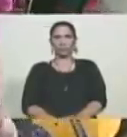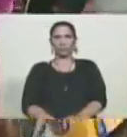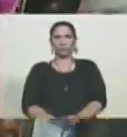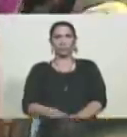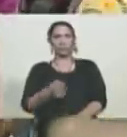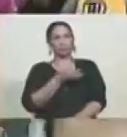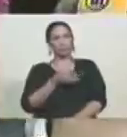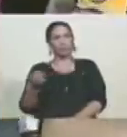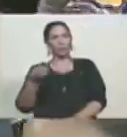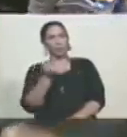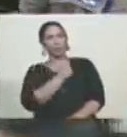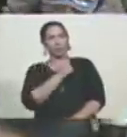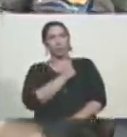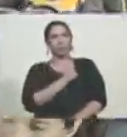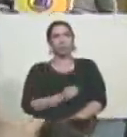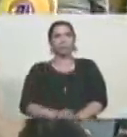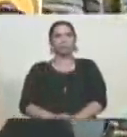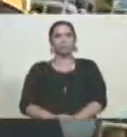Excelente, camaradas.